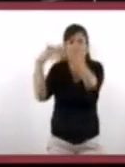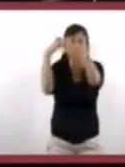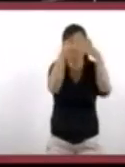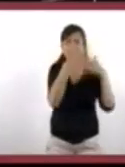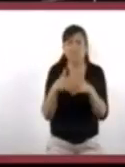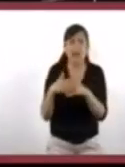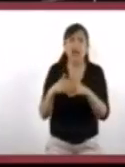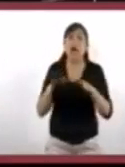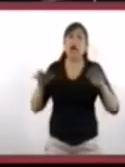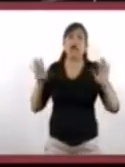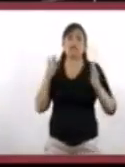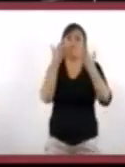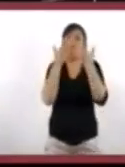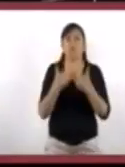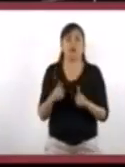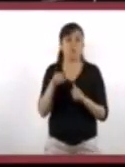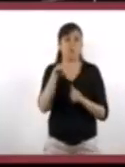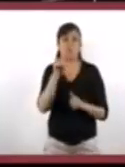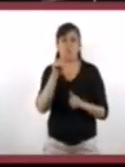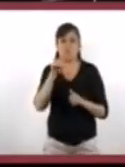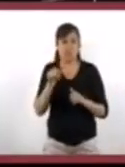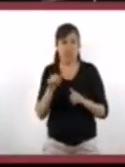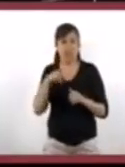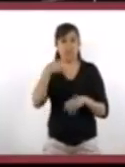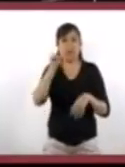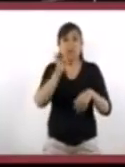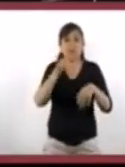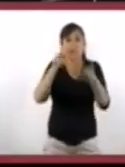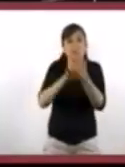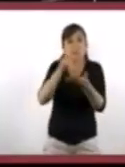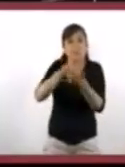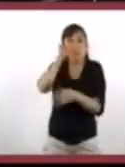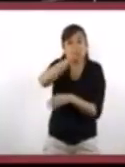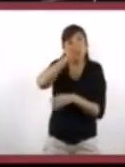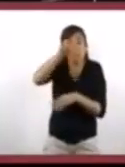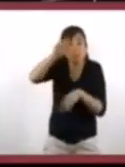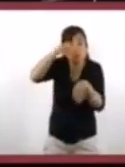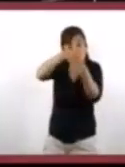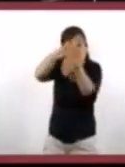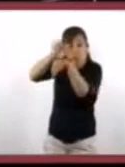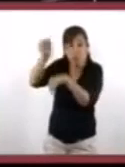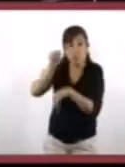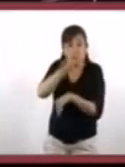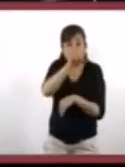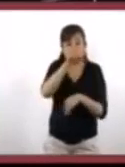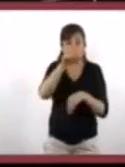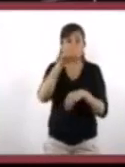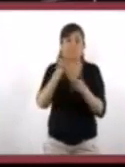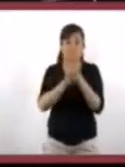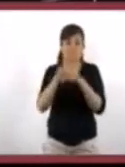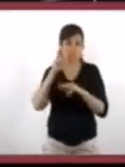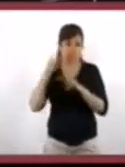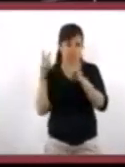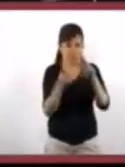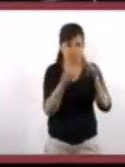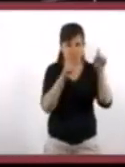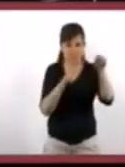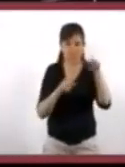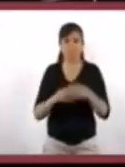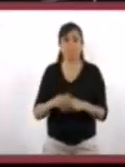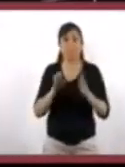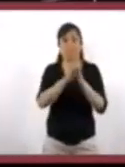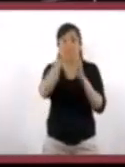entonces, ¿cuál es el dato más frecuente en el conjunto de datos original? En el conjunto de datos que tenemos aquí.